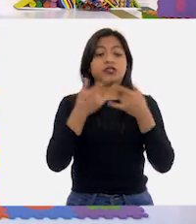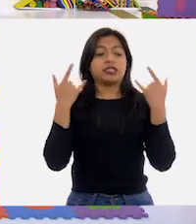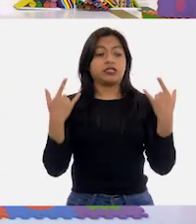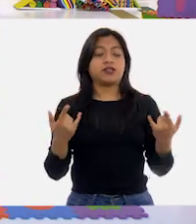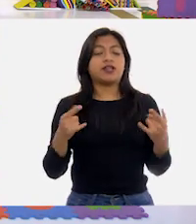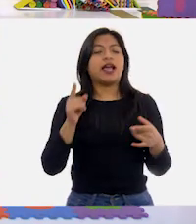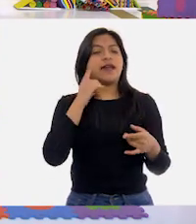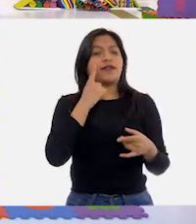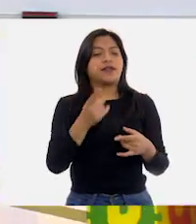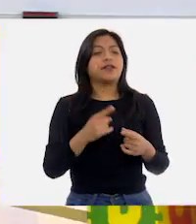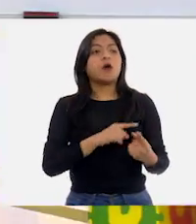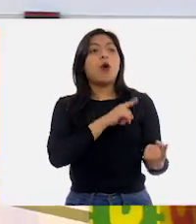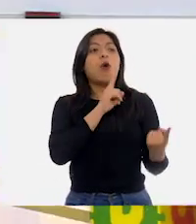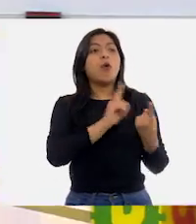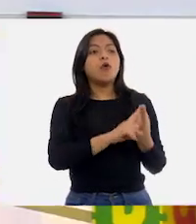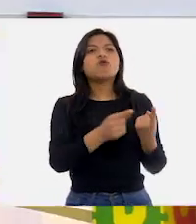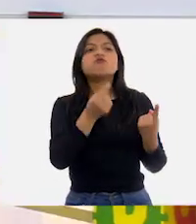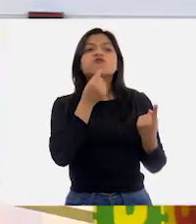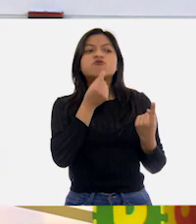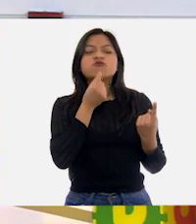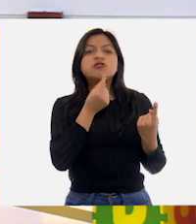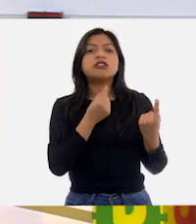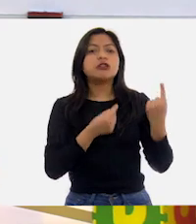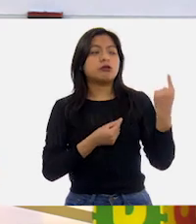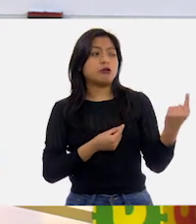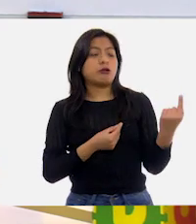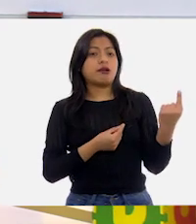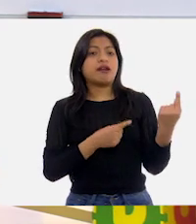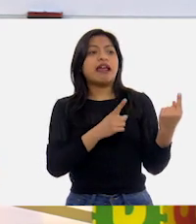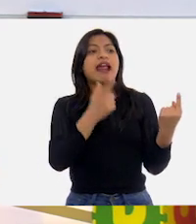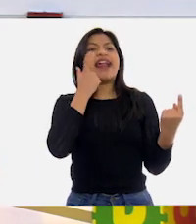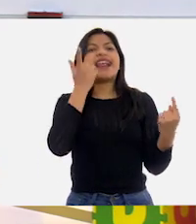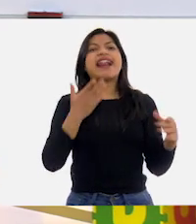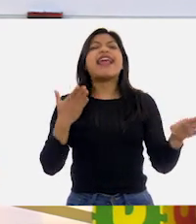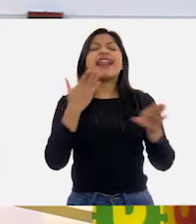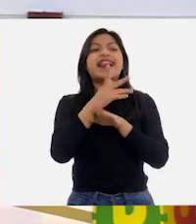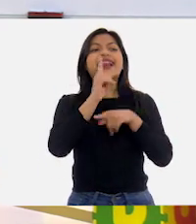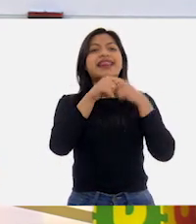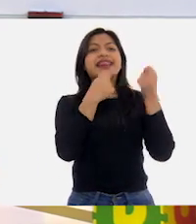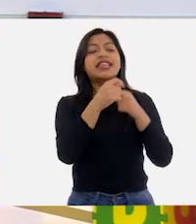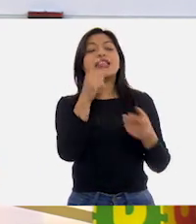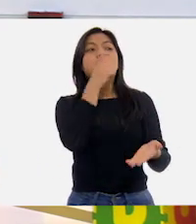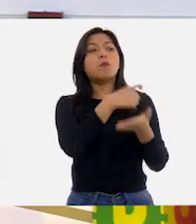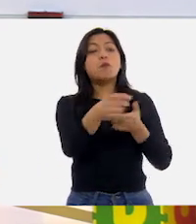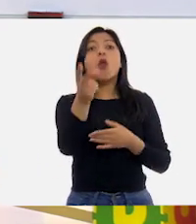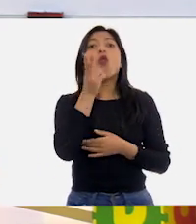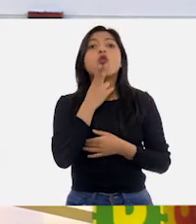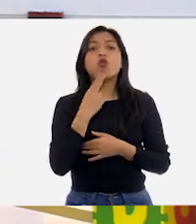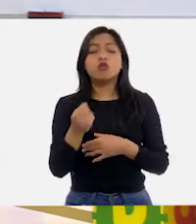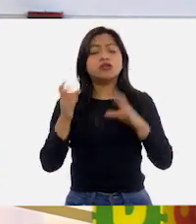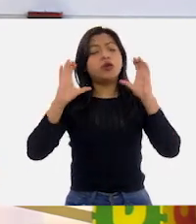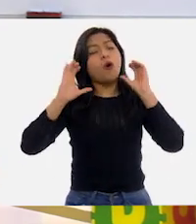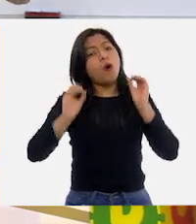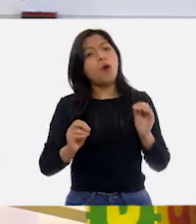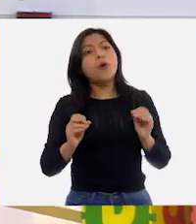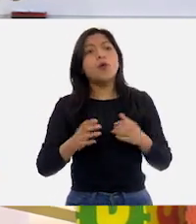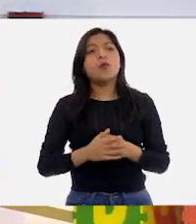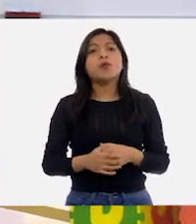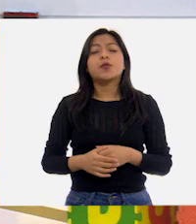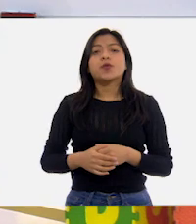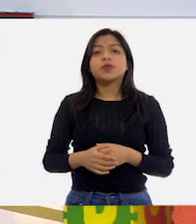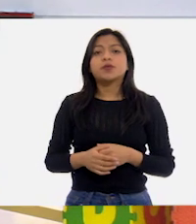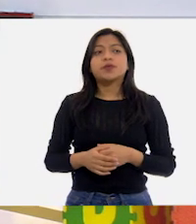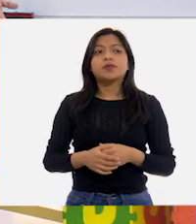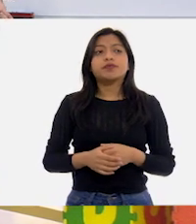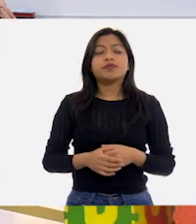que ver con un niño o niña que quiere algo de la tienda, uh-huh. Un dulce. Muy bien. O un niño o